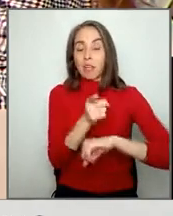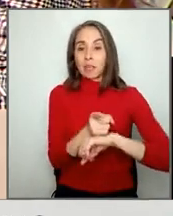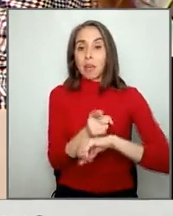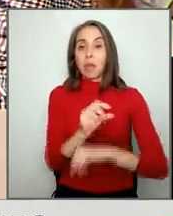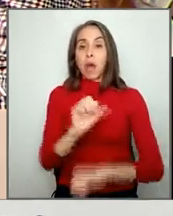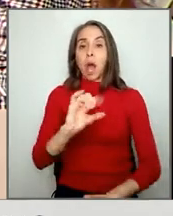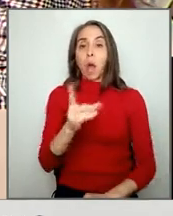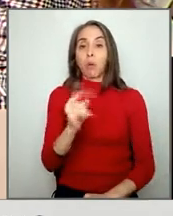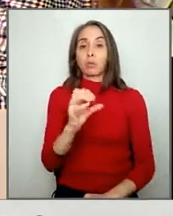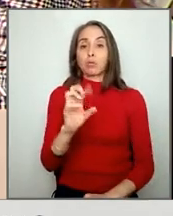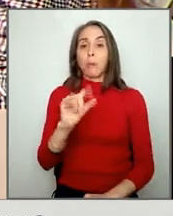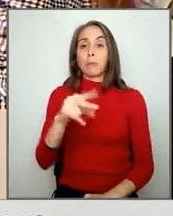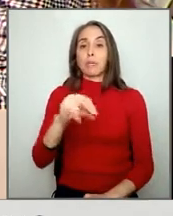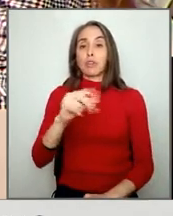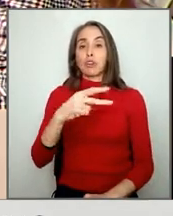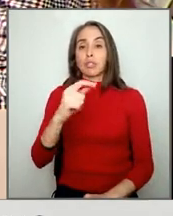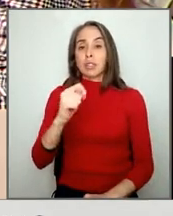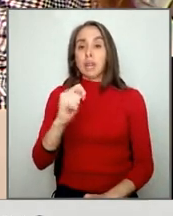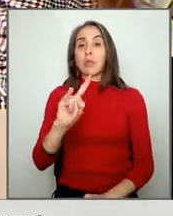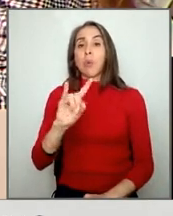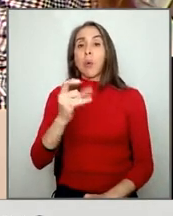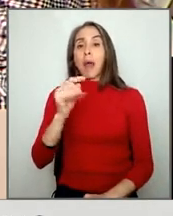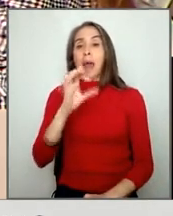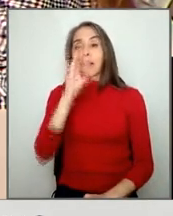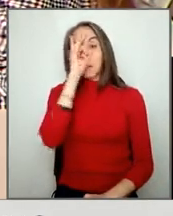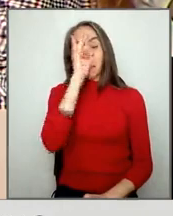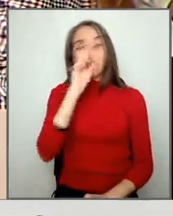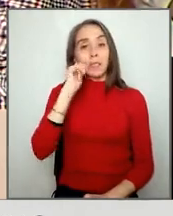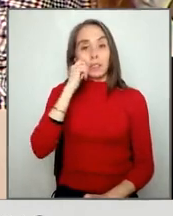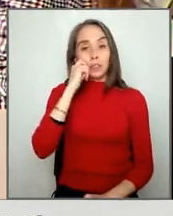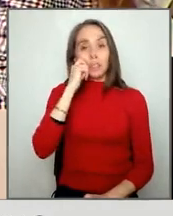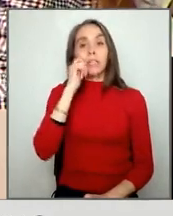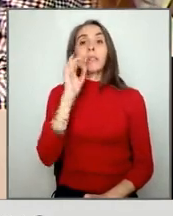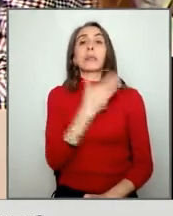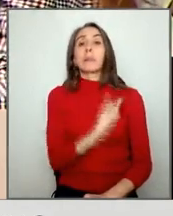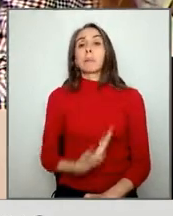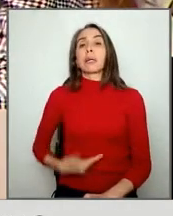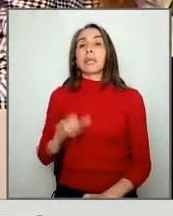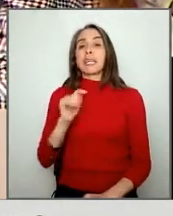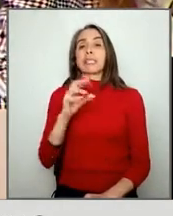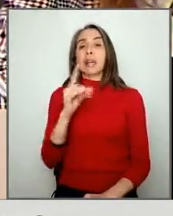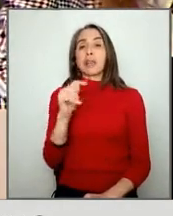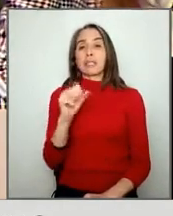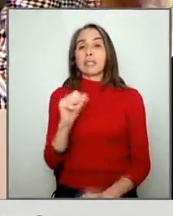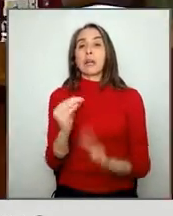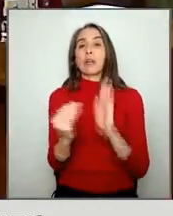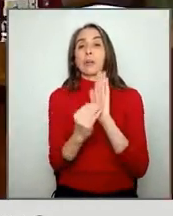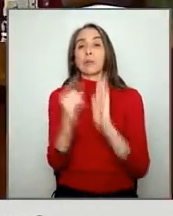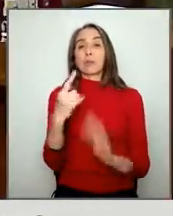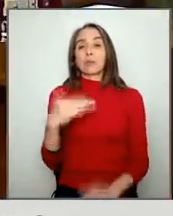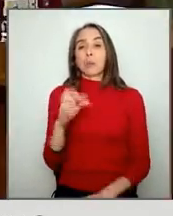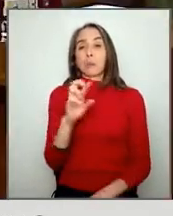estadista esto ha sido priorizado por el comité del partido socialista en votación